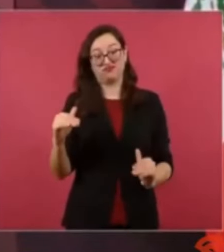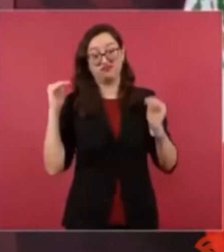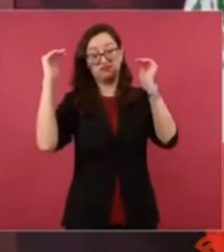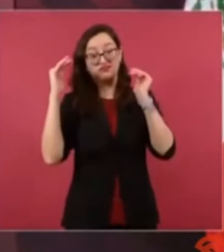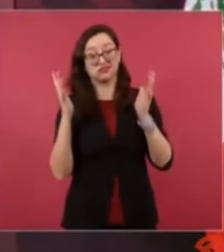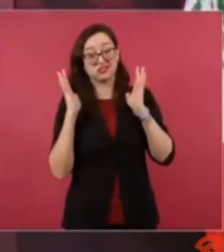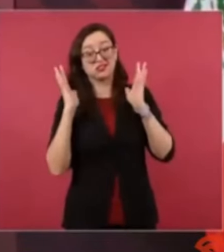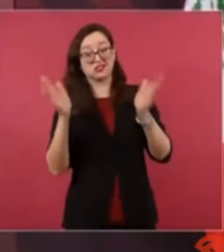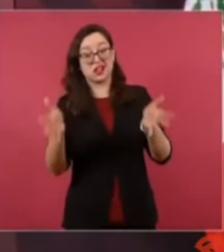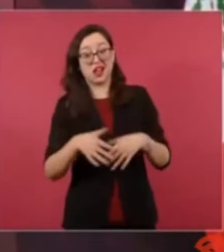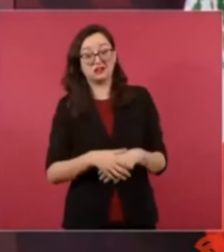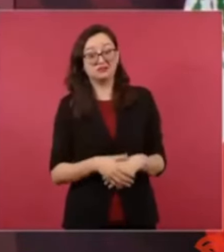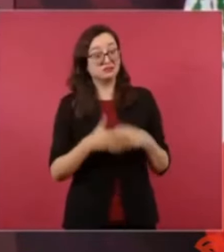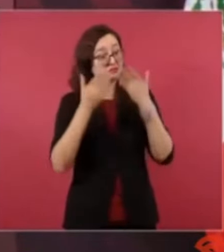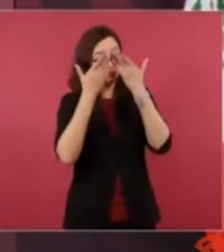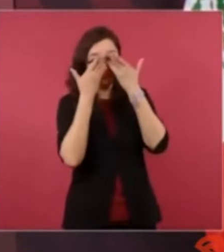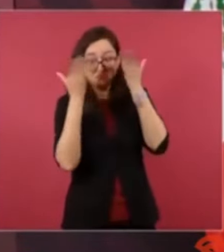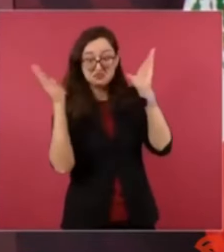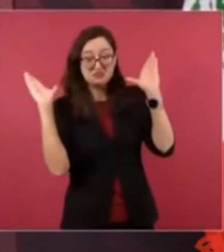y quiere ser